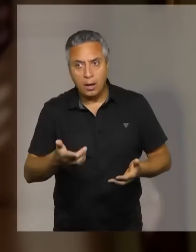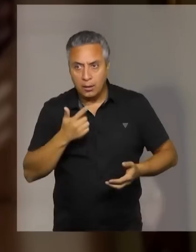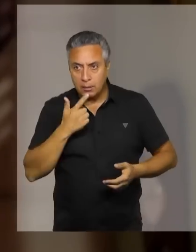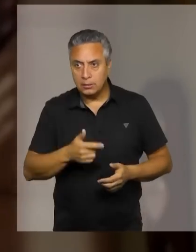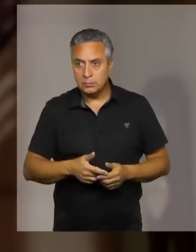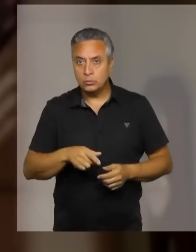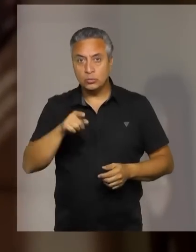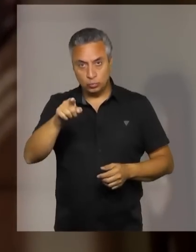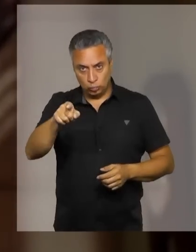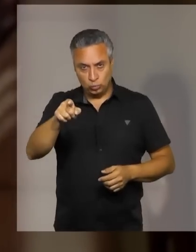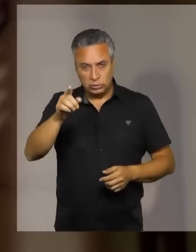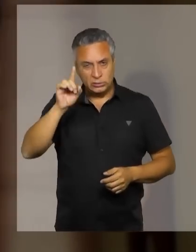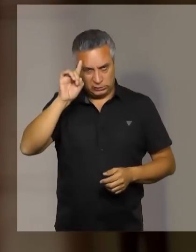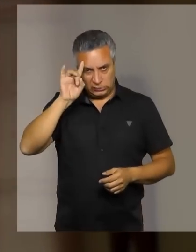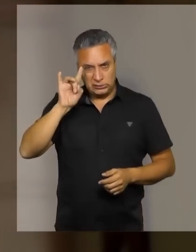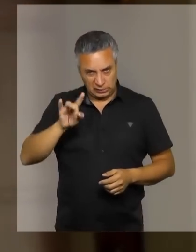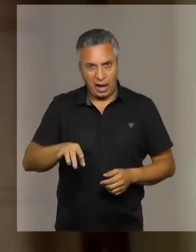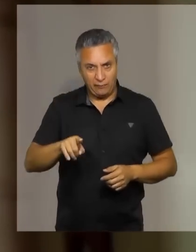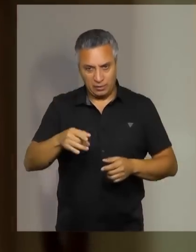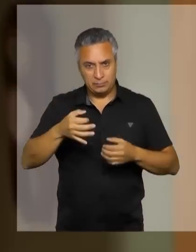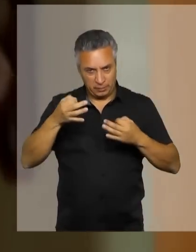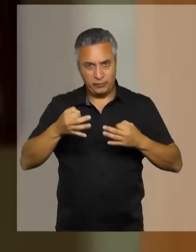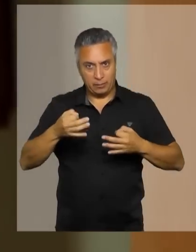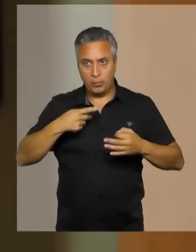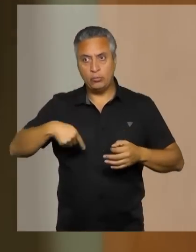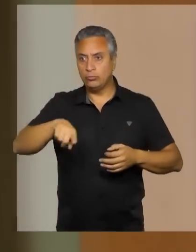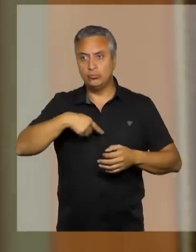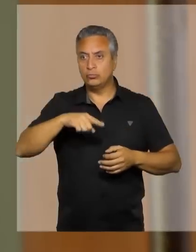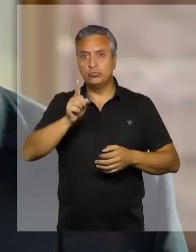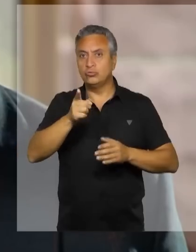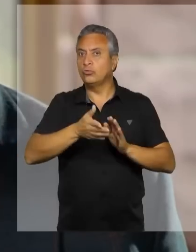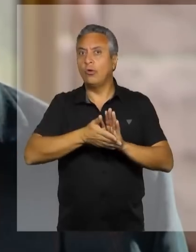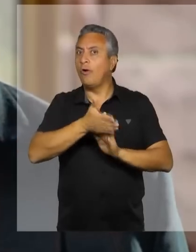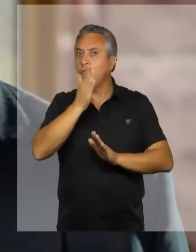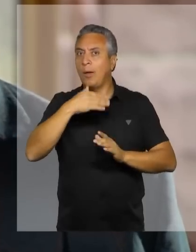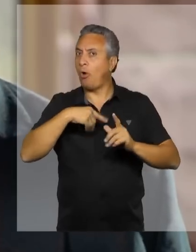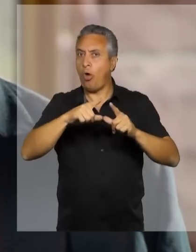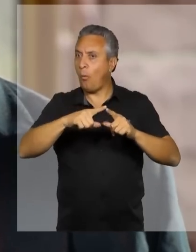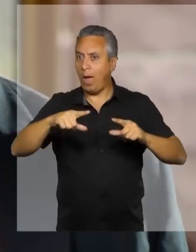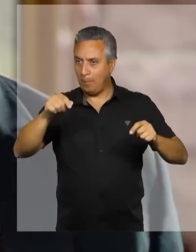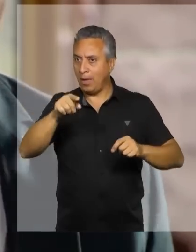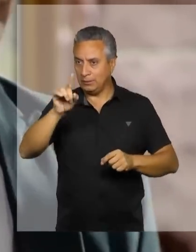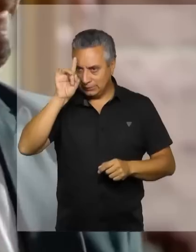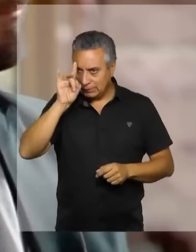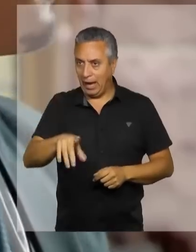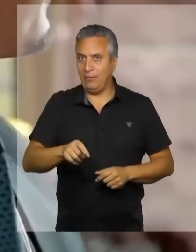Tú sabes perfectamente bien que nosotros no nos fuimos de luna de miel.